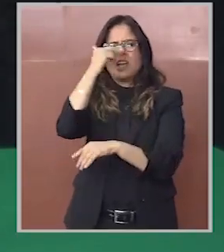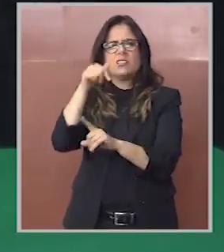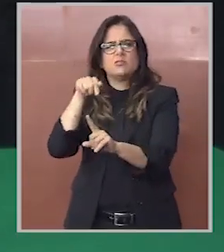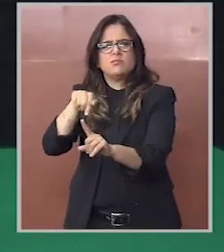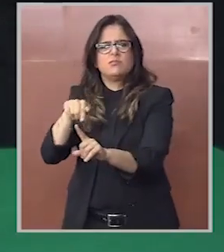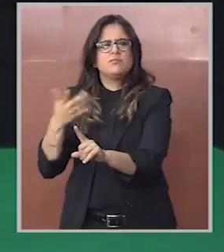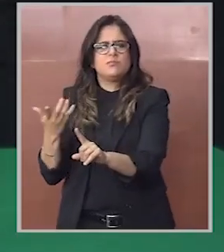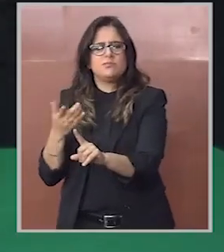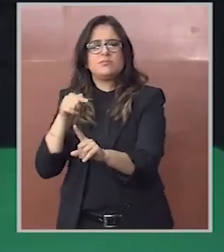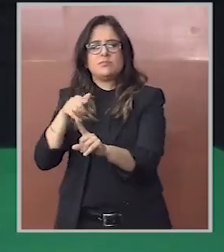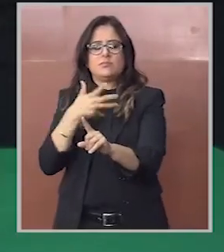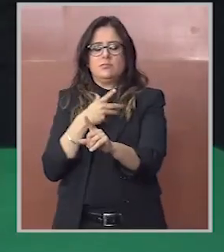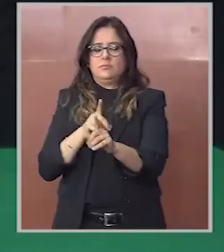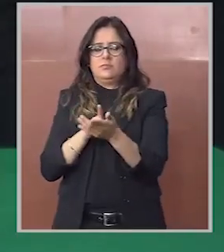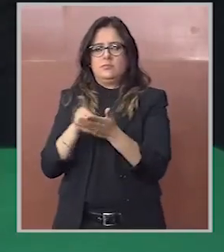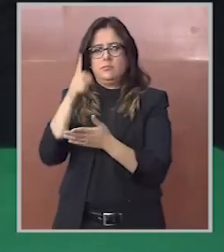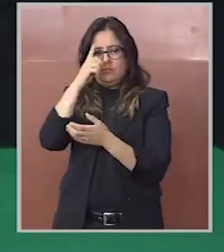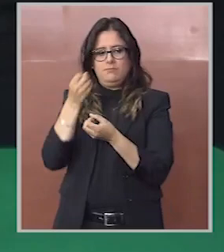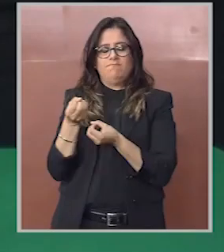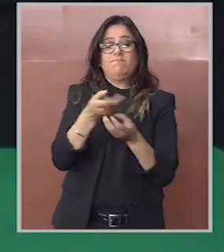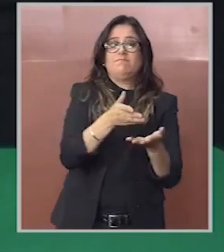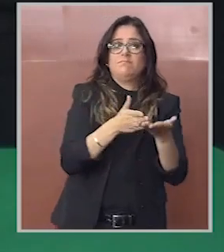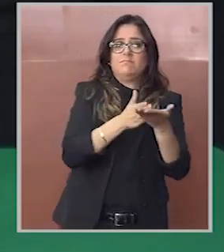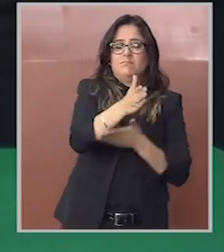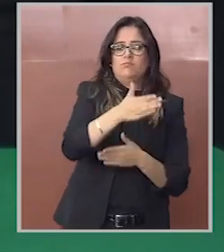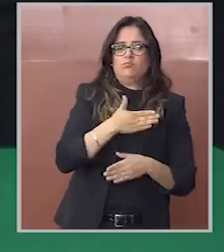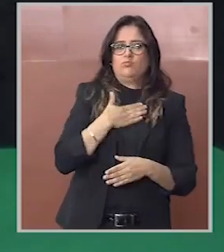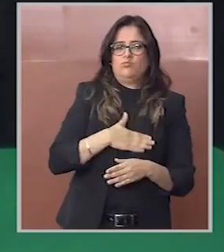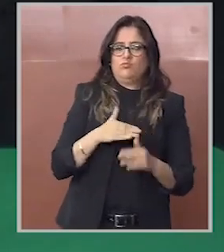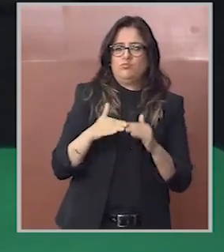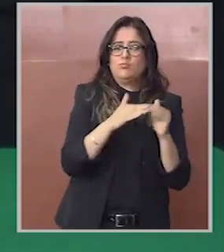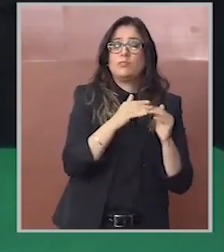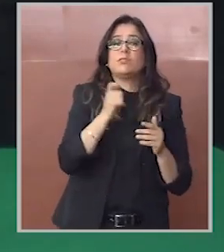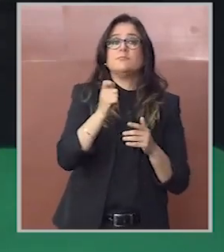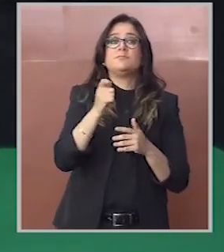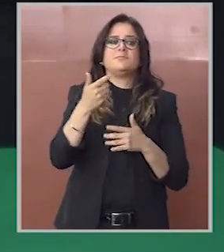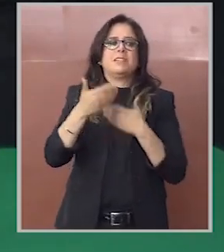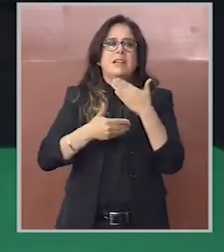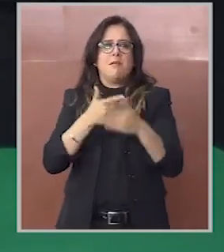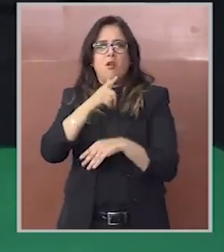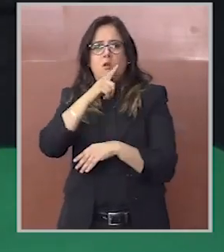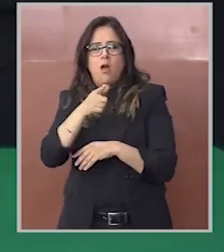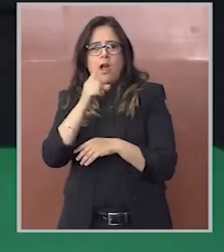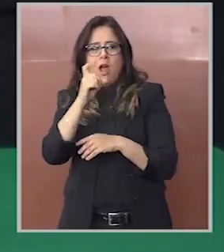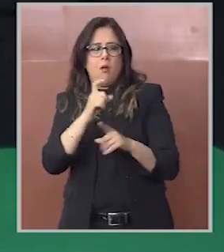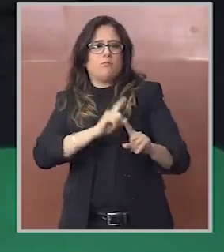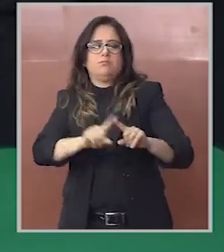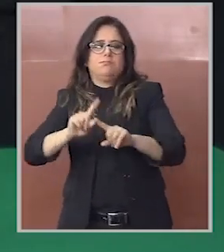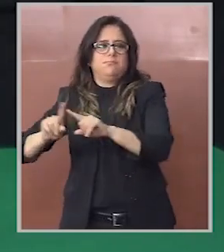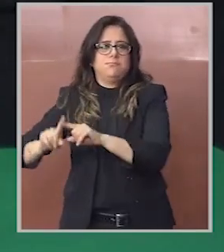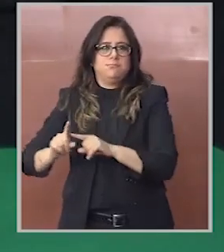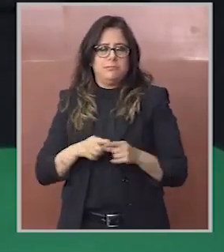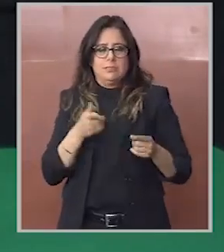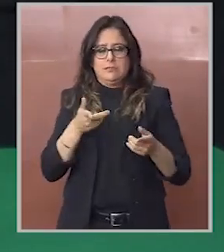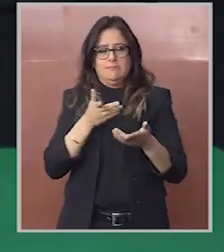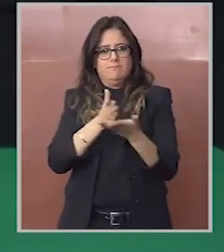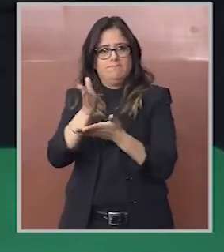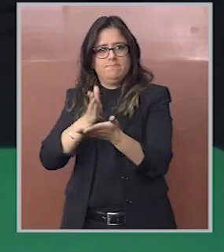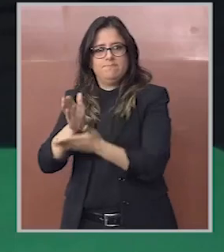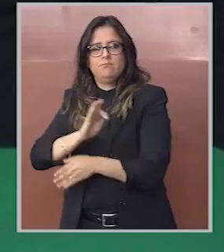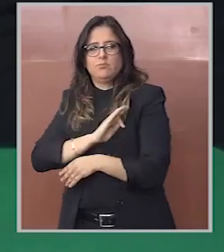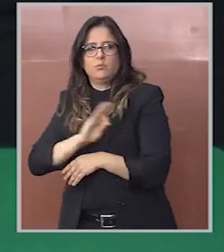en los servicios públicos básicos no con pertinencia cultural educación salud trabajo no